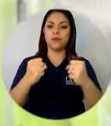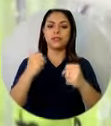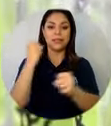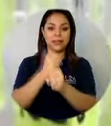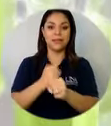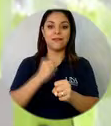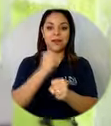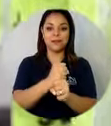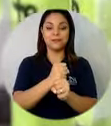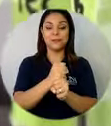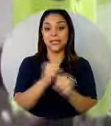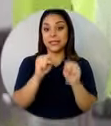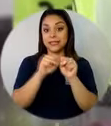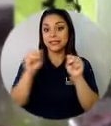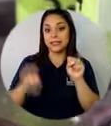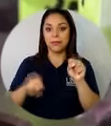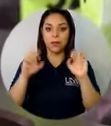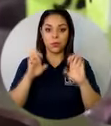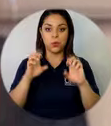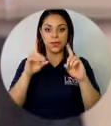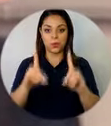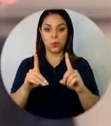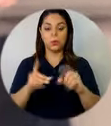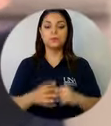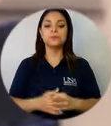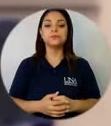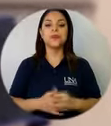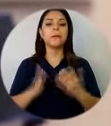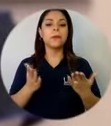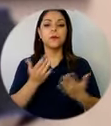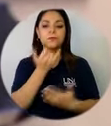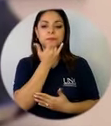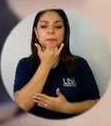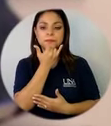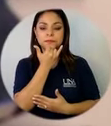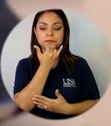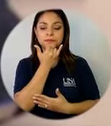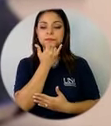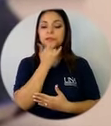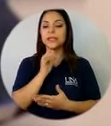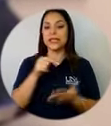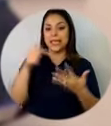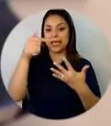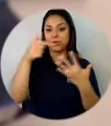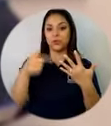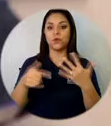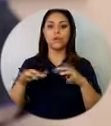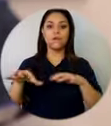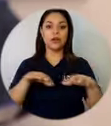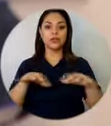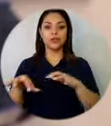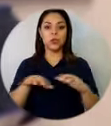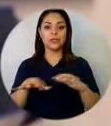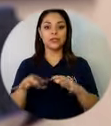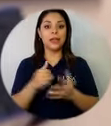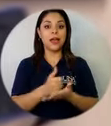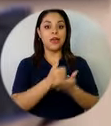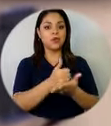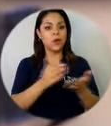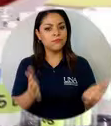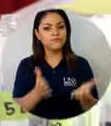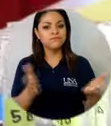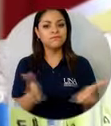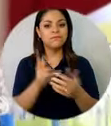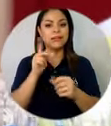con mucha fuerza al mercado laboral y el propio sistema educativo. ¿Qué es lo que pasa? Que esos factores que empujaban